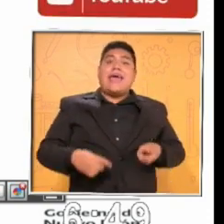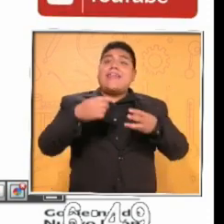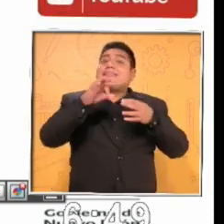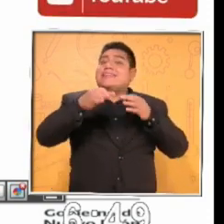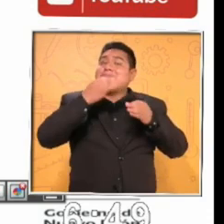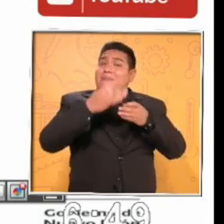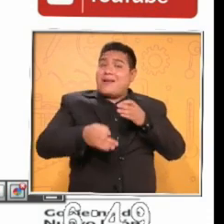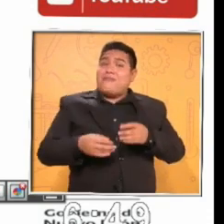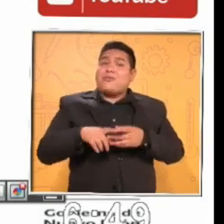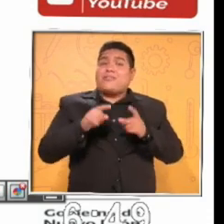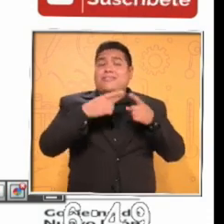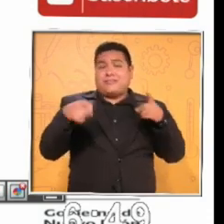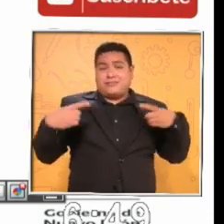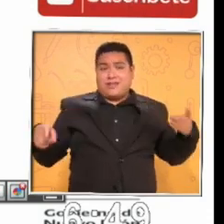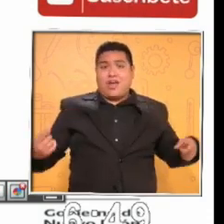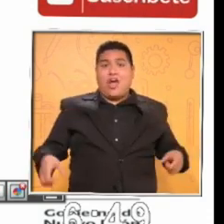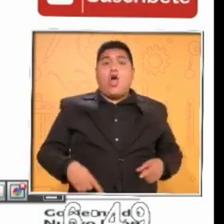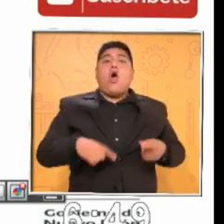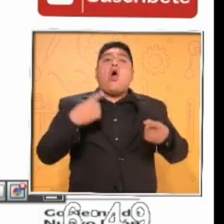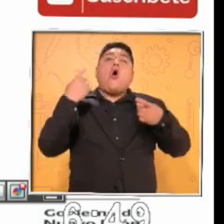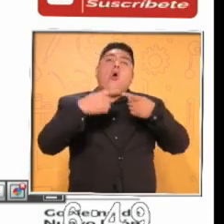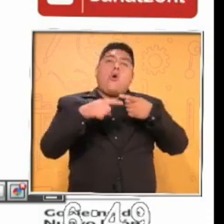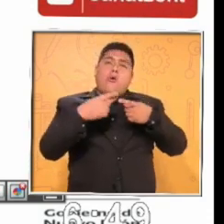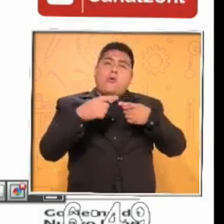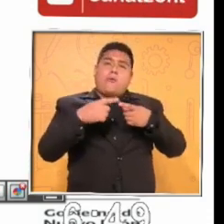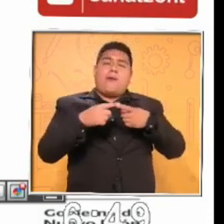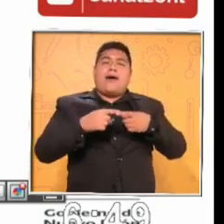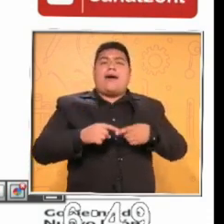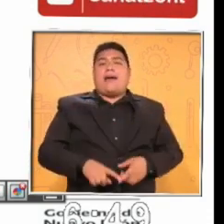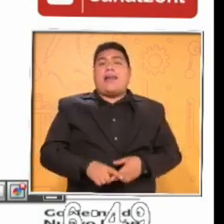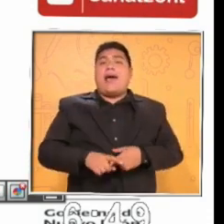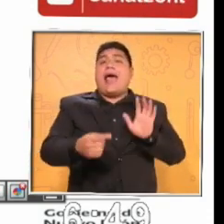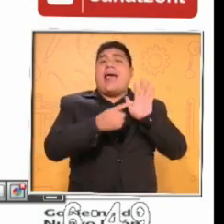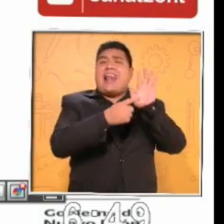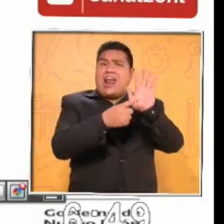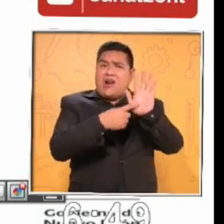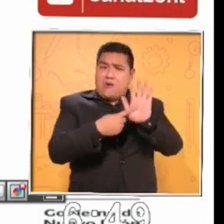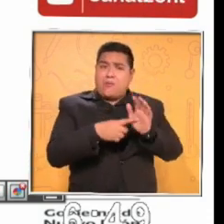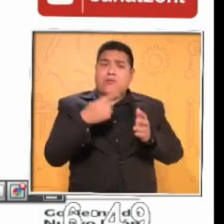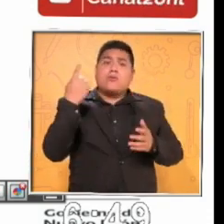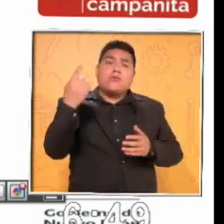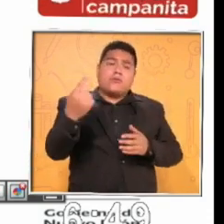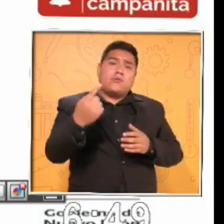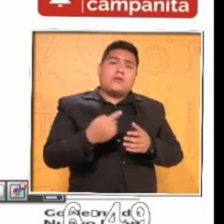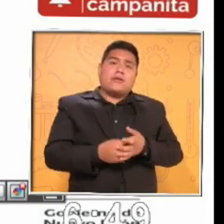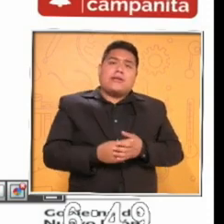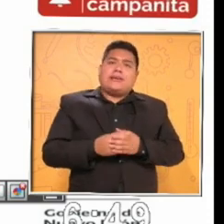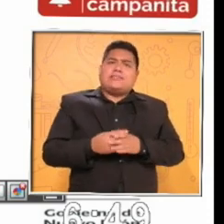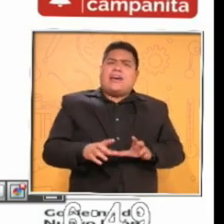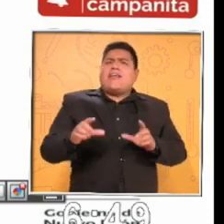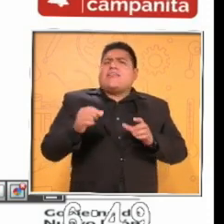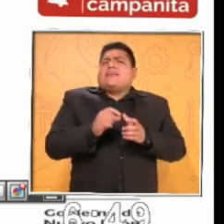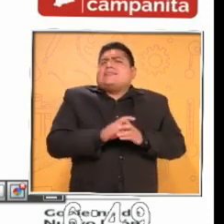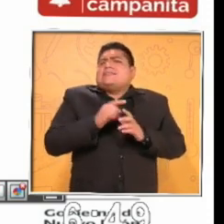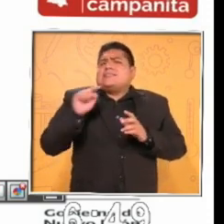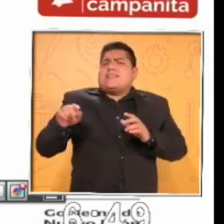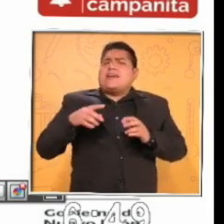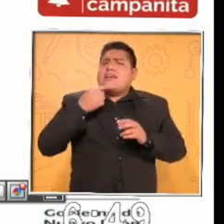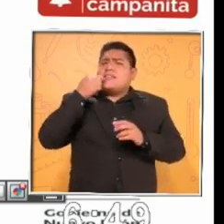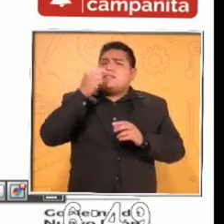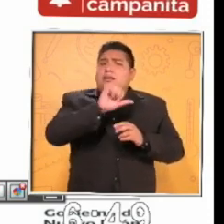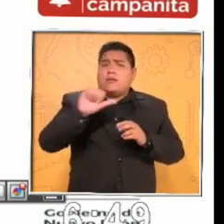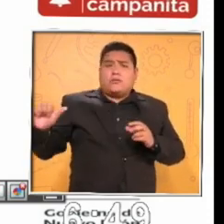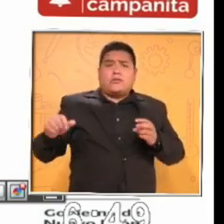de desarrollo. Uno para el argumento 1, que yo les sugiero que sea un argumento de cita textual. El